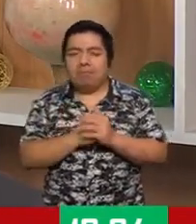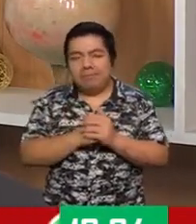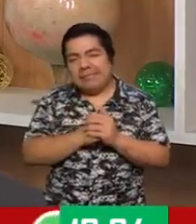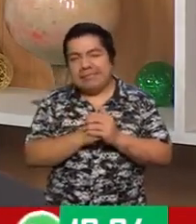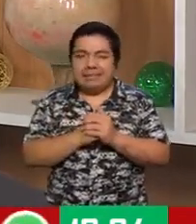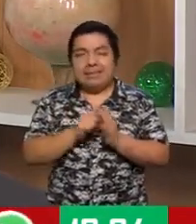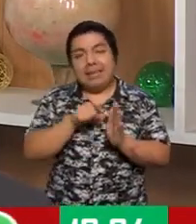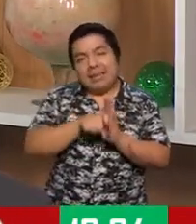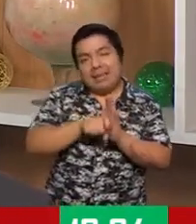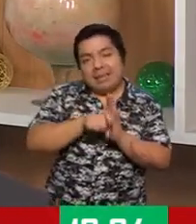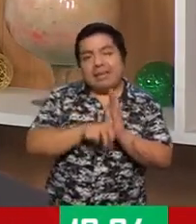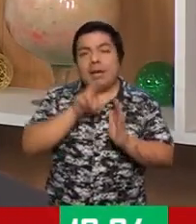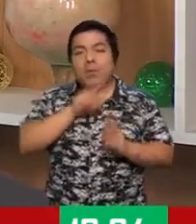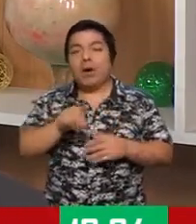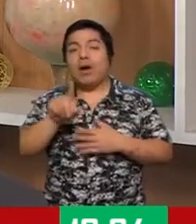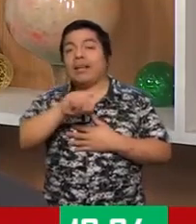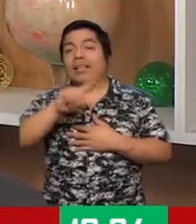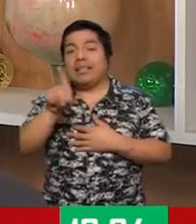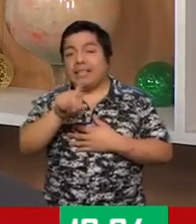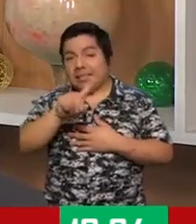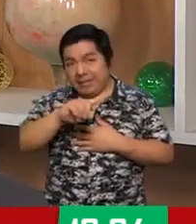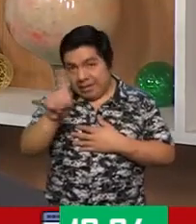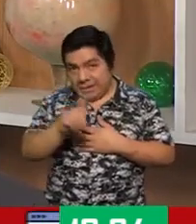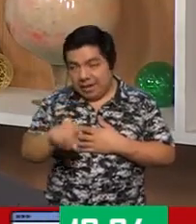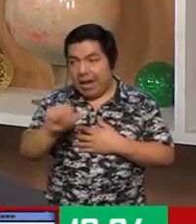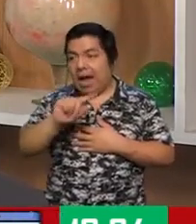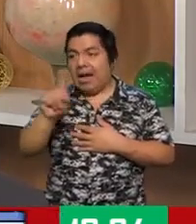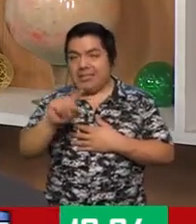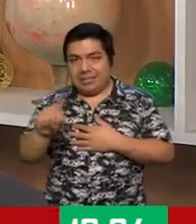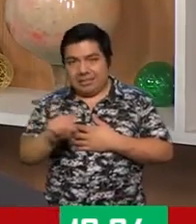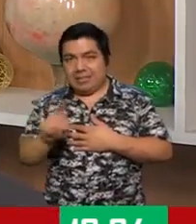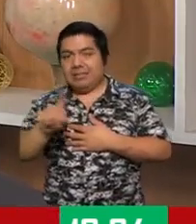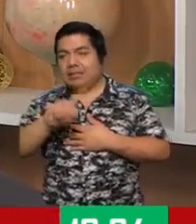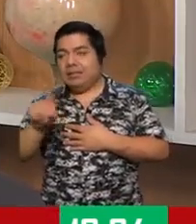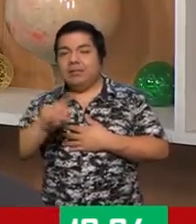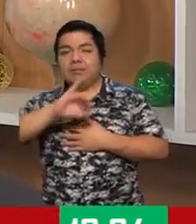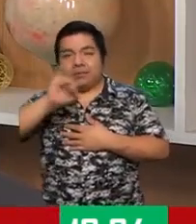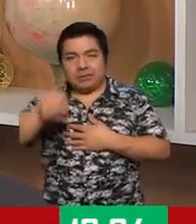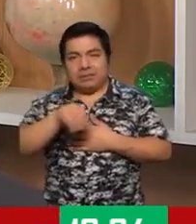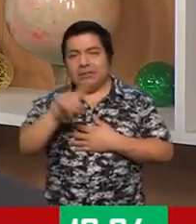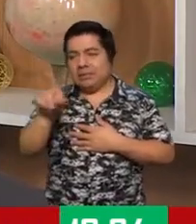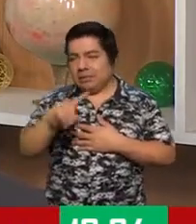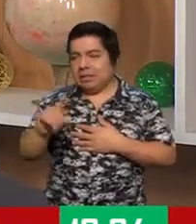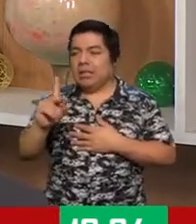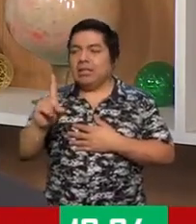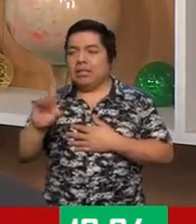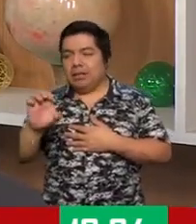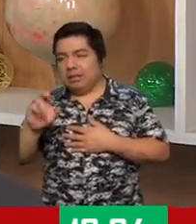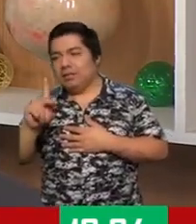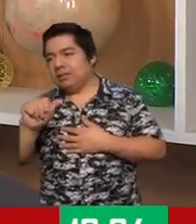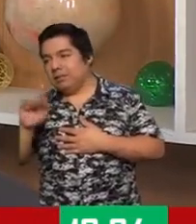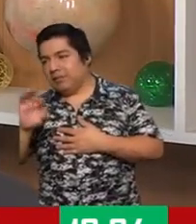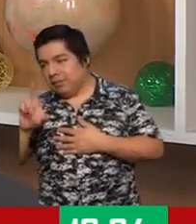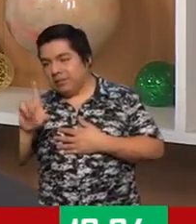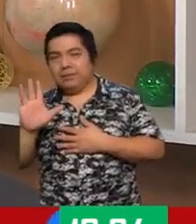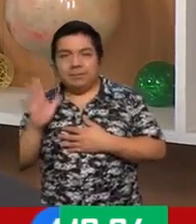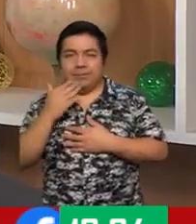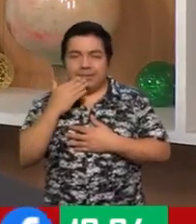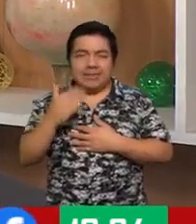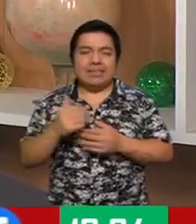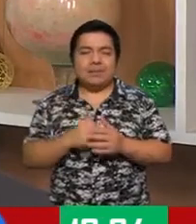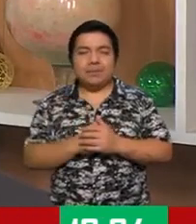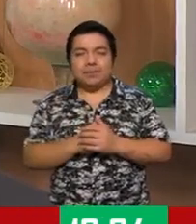en Instagram. Jazz de Papel, mira, suena bonito eso. Sí. Jazz de Papel. Entonces, sí, haces jazz con poemas. Un poco, sí. Y